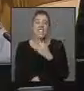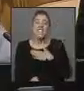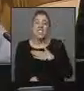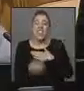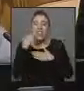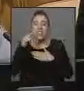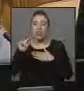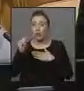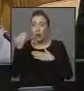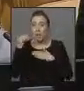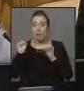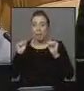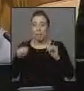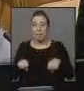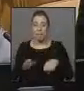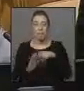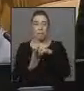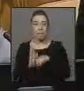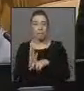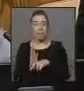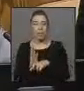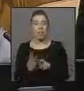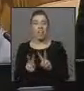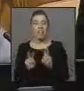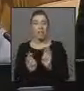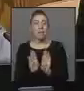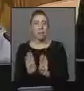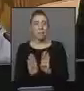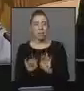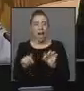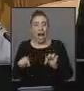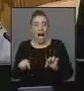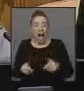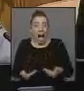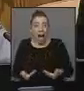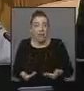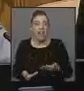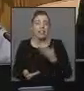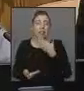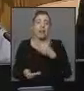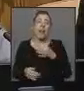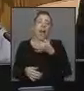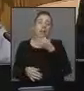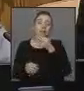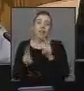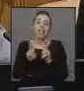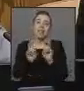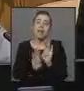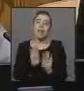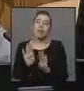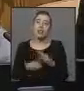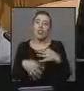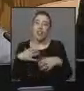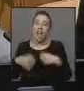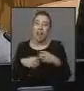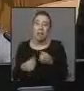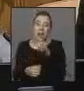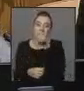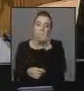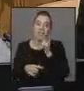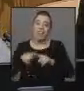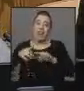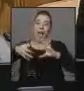niño, y aprobamos recién un proyecto que tenía que ver con su protección, hoy día estamos hablando de la protección de estas especies y del